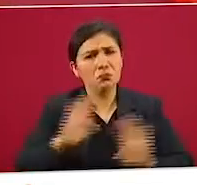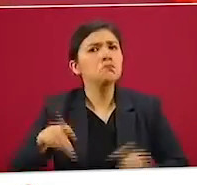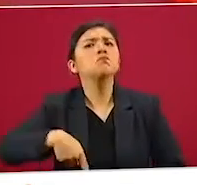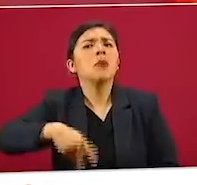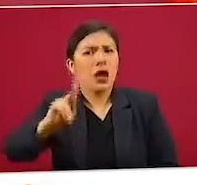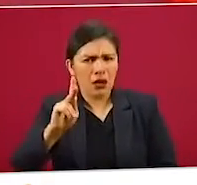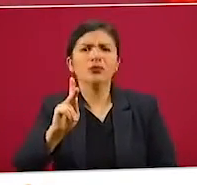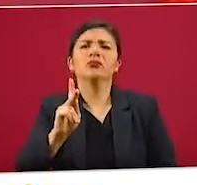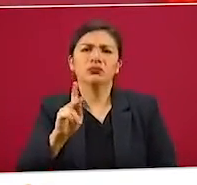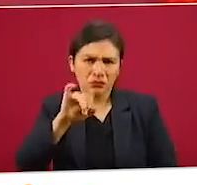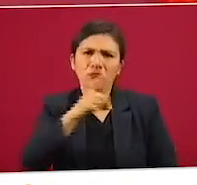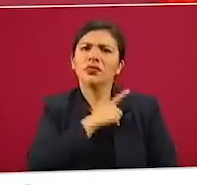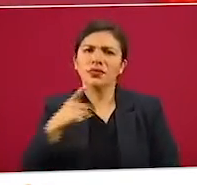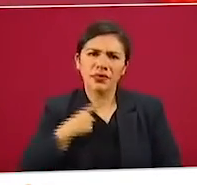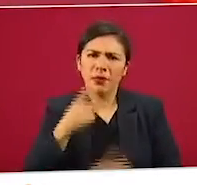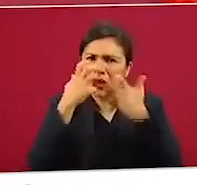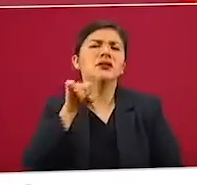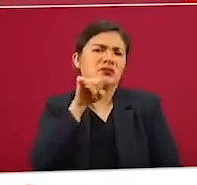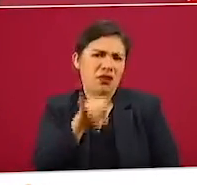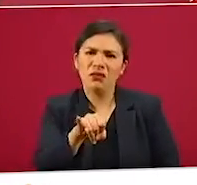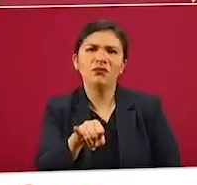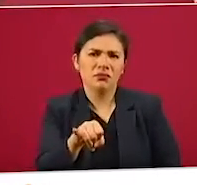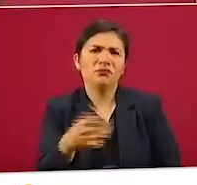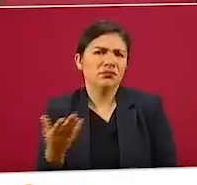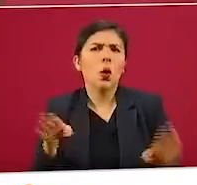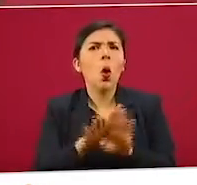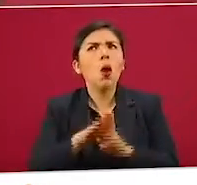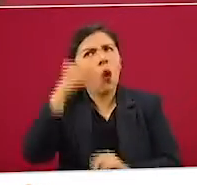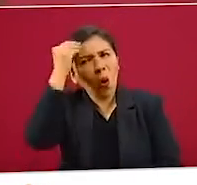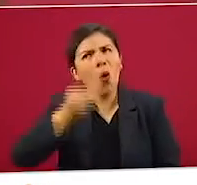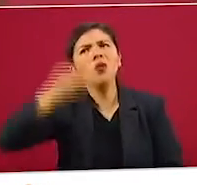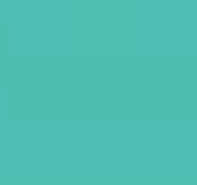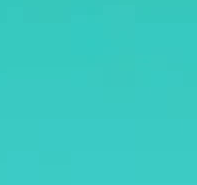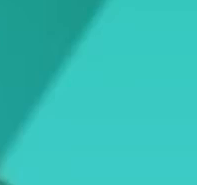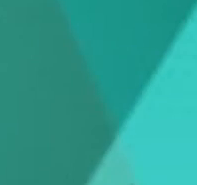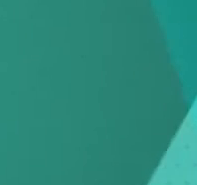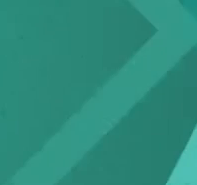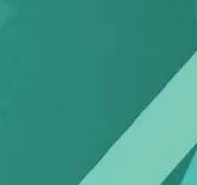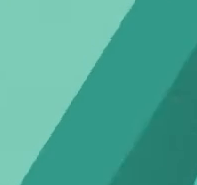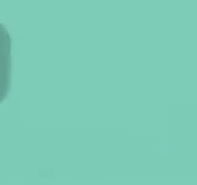claro que tenemos que dar el grito de independencia. ¿Cómo vamos a olvidar la historia?